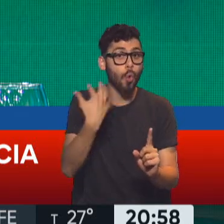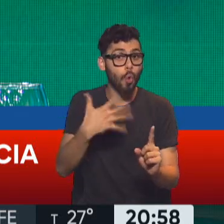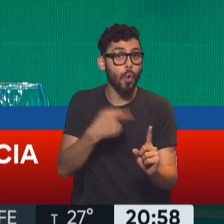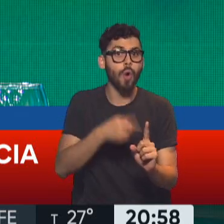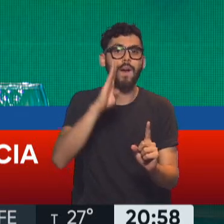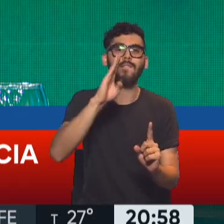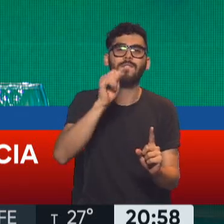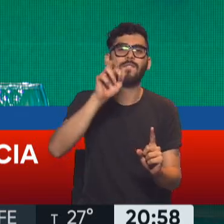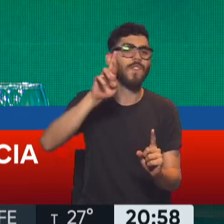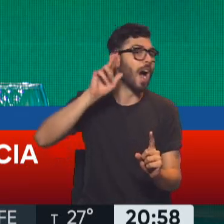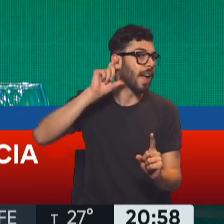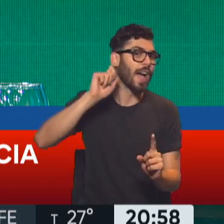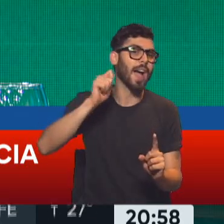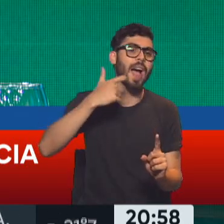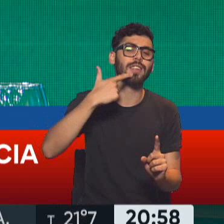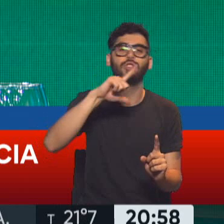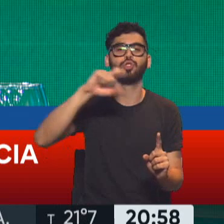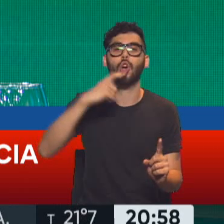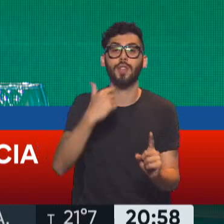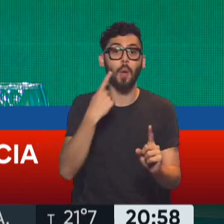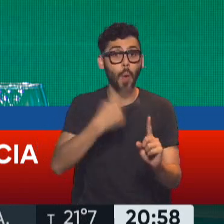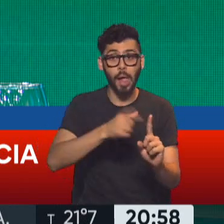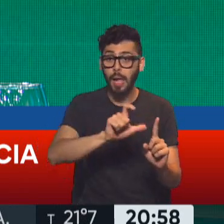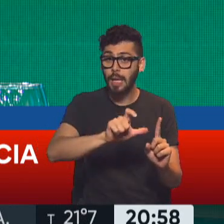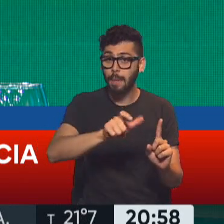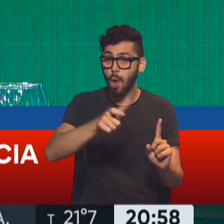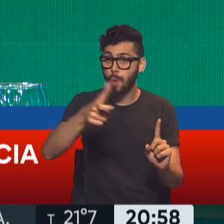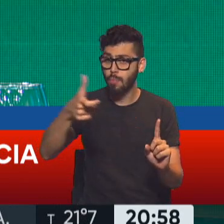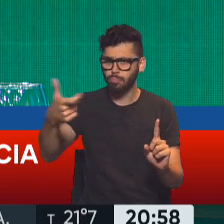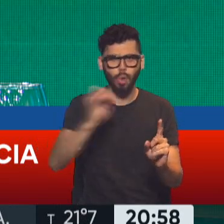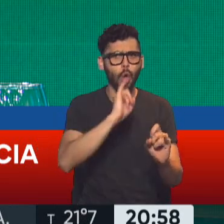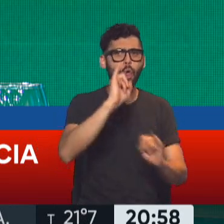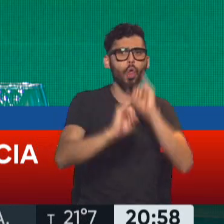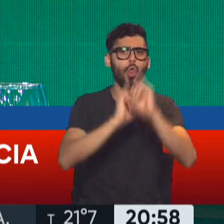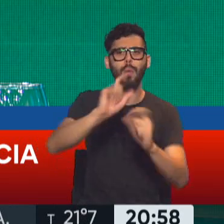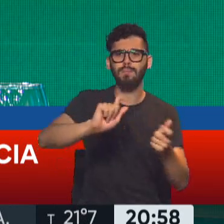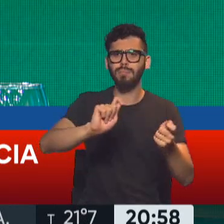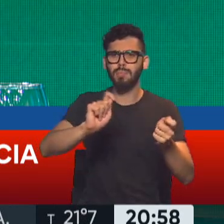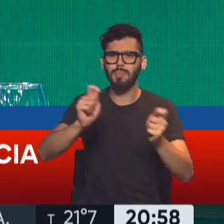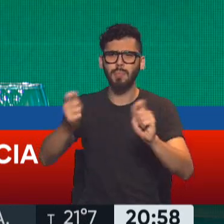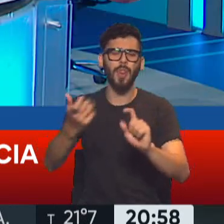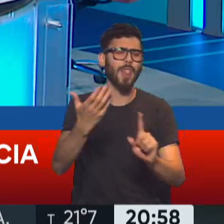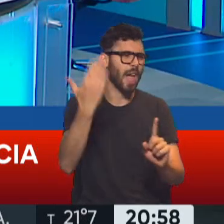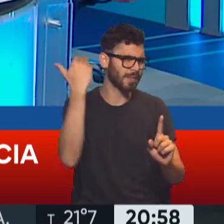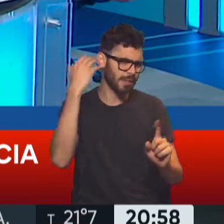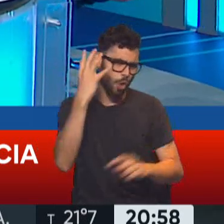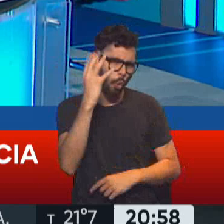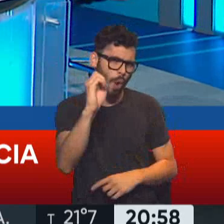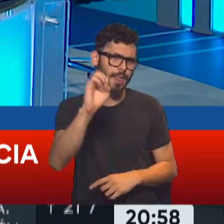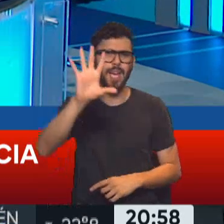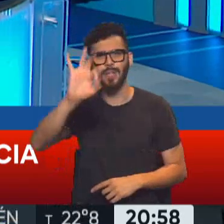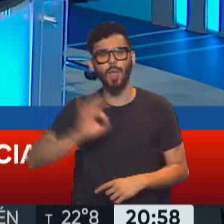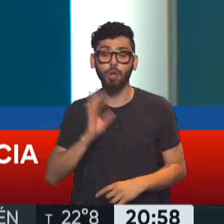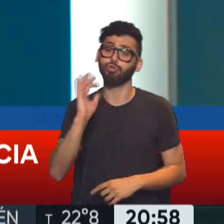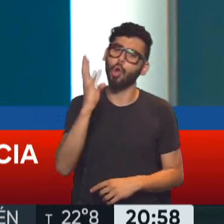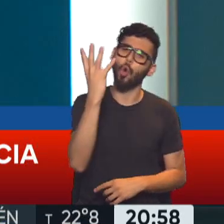por Vargas Llosa, y ve el proceso de cambio que hace Vargas Llosa desde lo discursivo. Hay un Vargas Llosa de hace ¿cuántos? De hace 40,